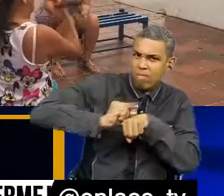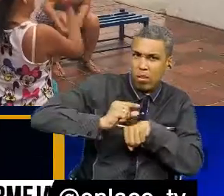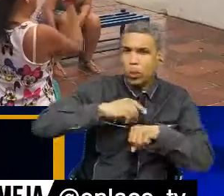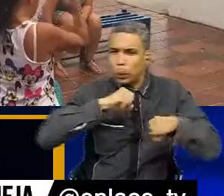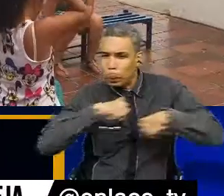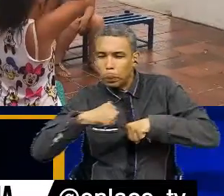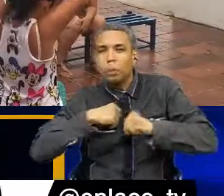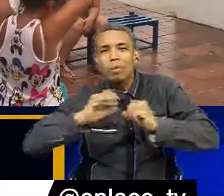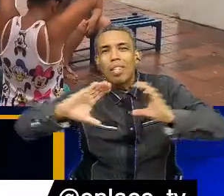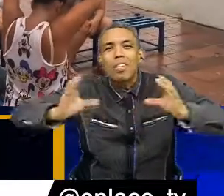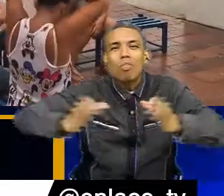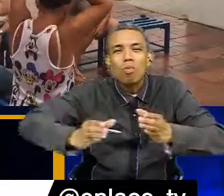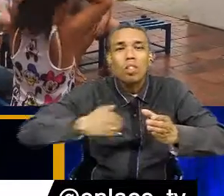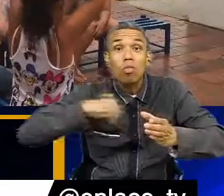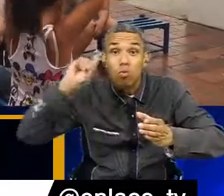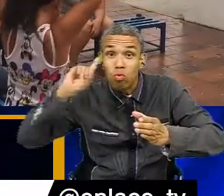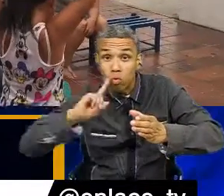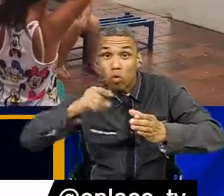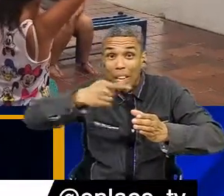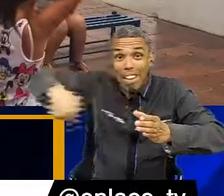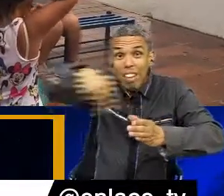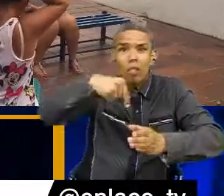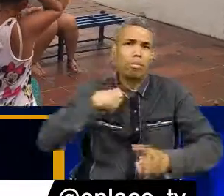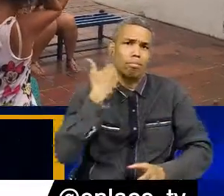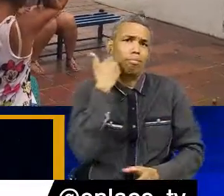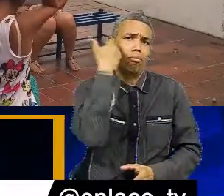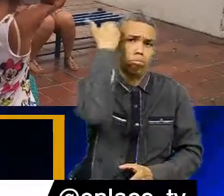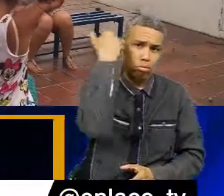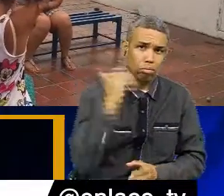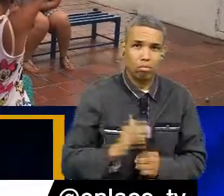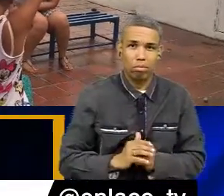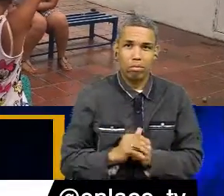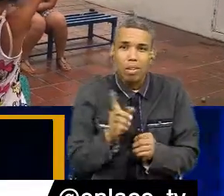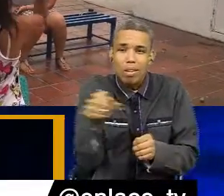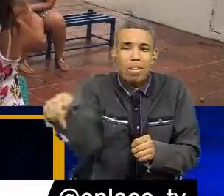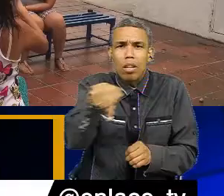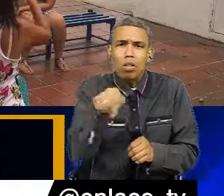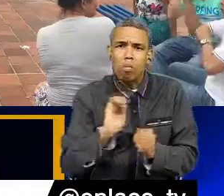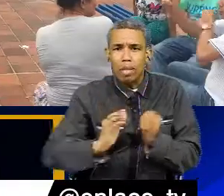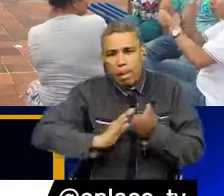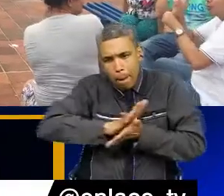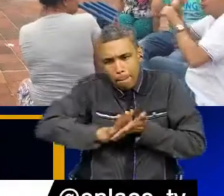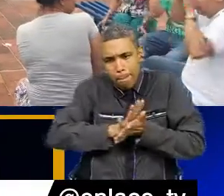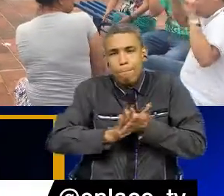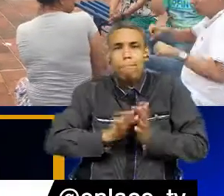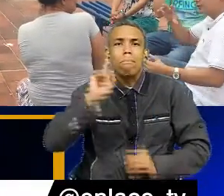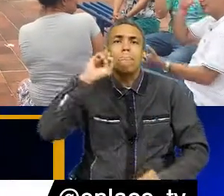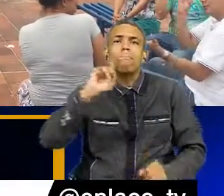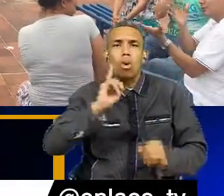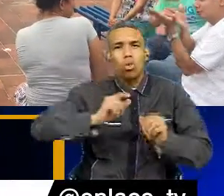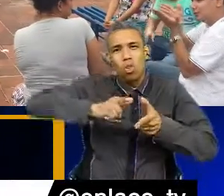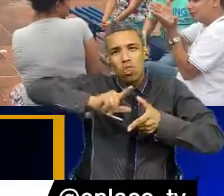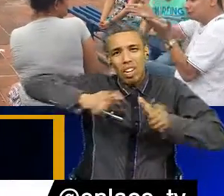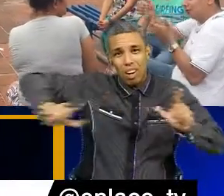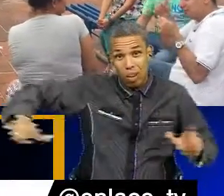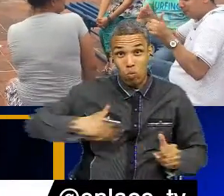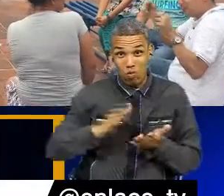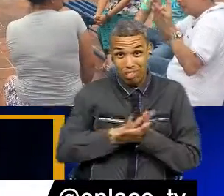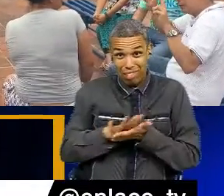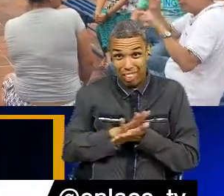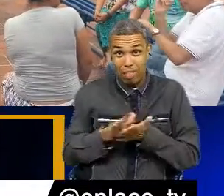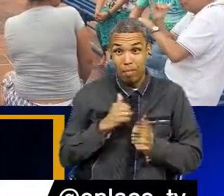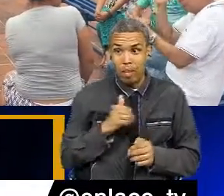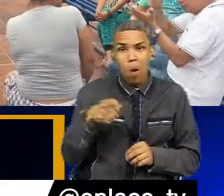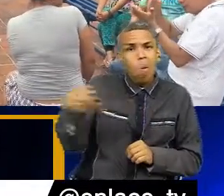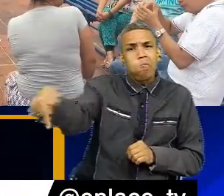clase a esta comunidad de personas sordas, adultas, que son usuarios del lenguaje de señas como tal. Ellos se están